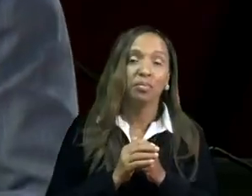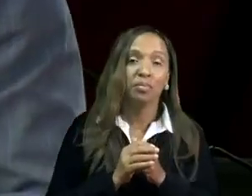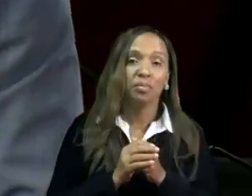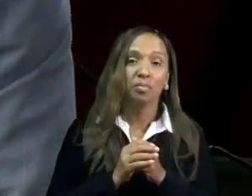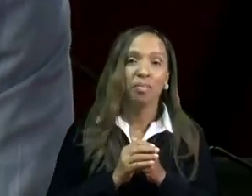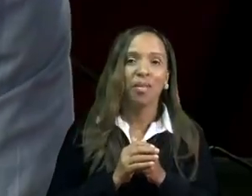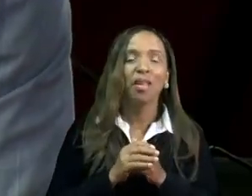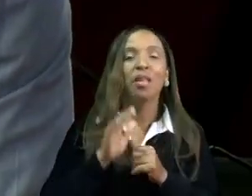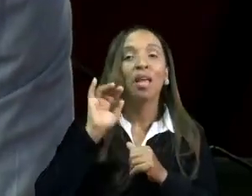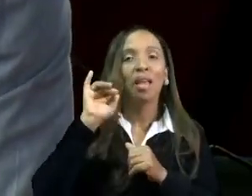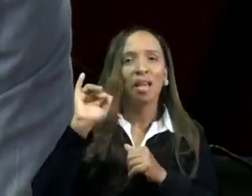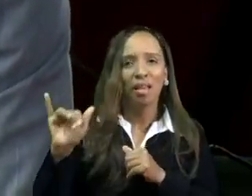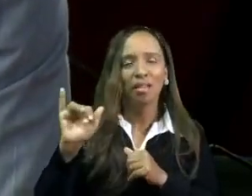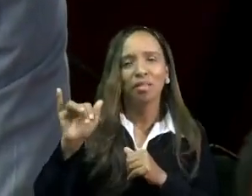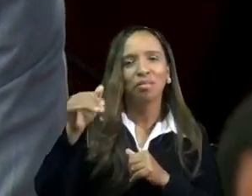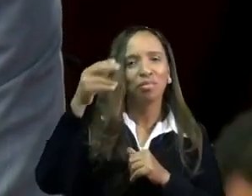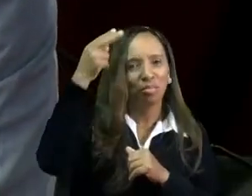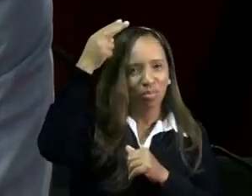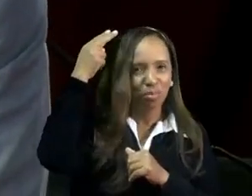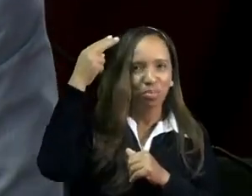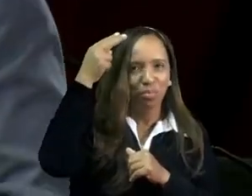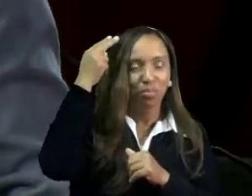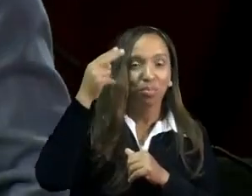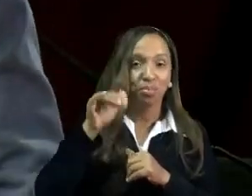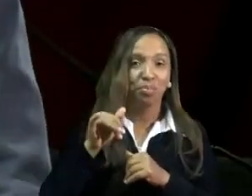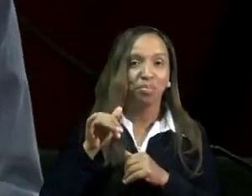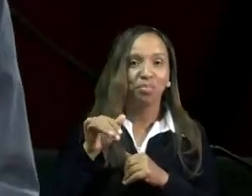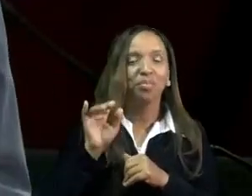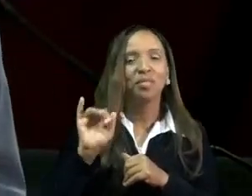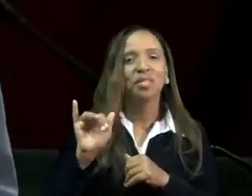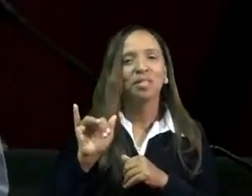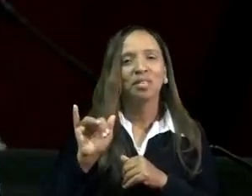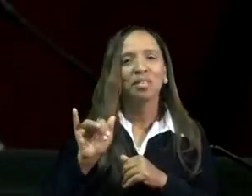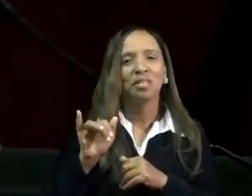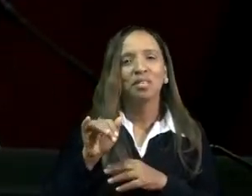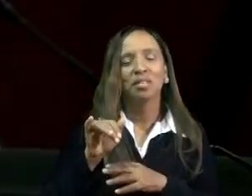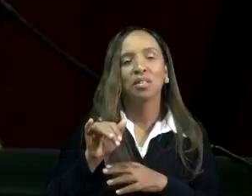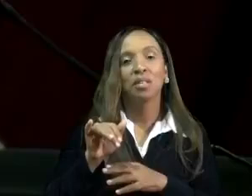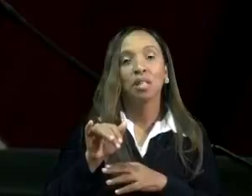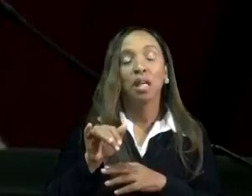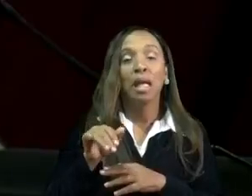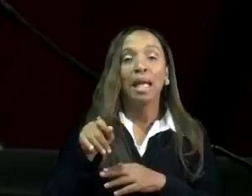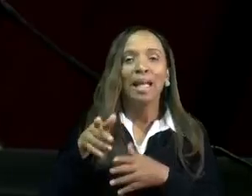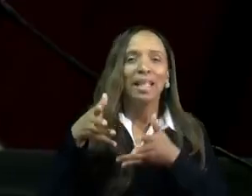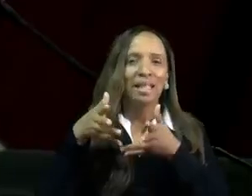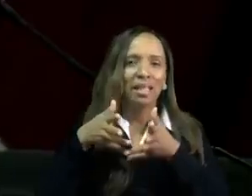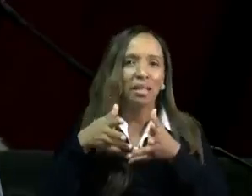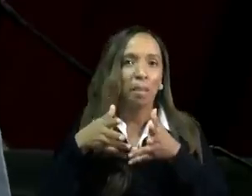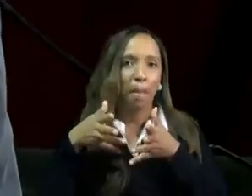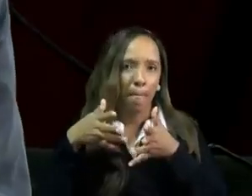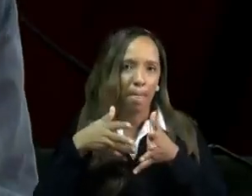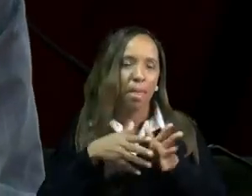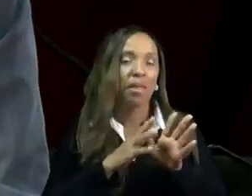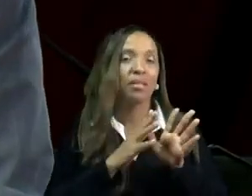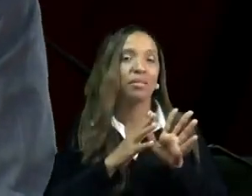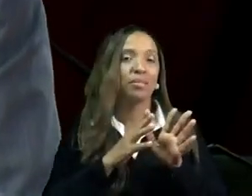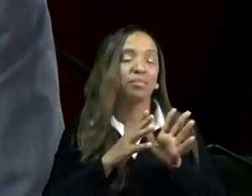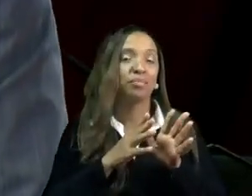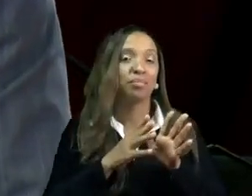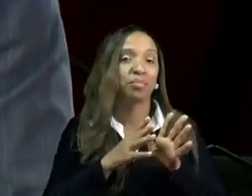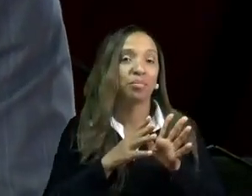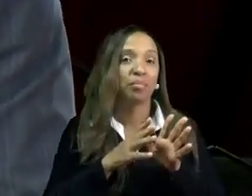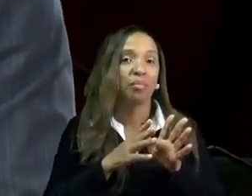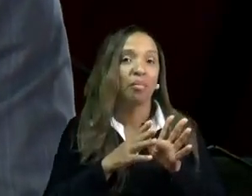dejó Hipólito Mejía al expresidente Leonel Fernández del PLD, digo, de la Fuerza del Pueblo, o del